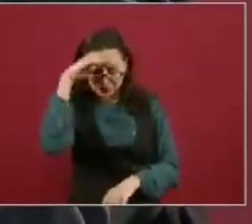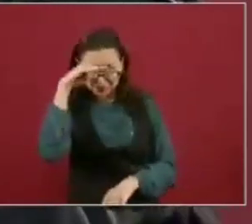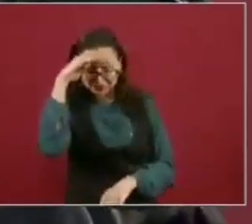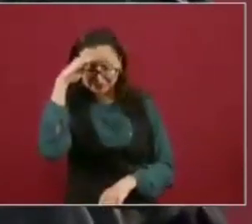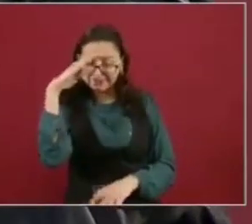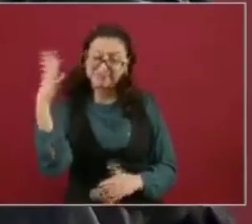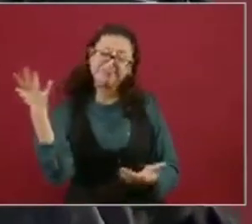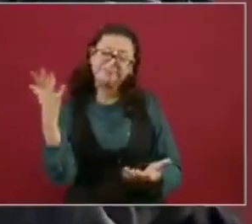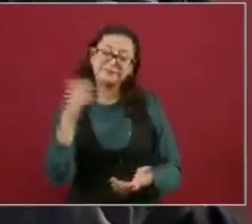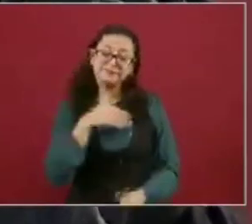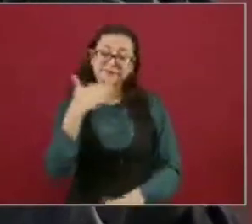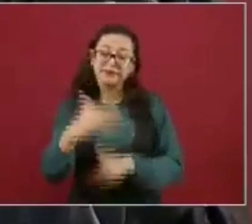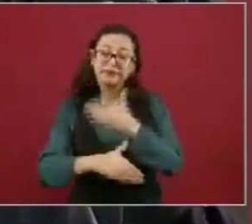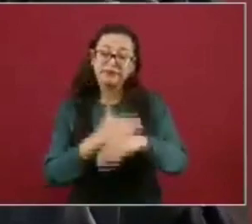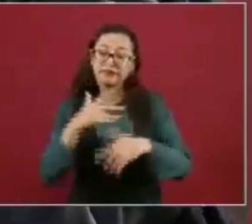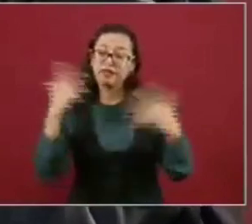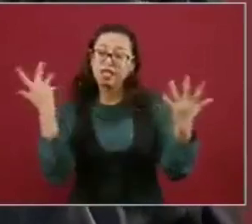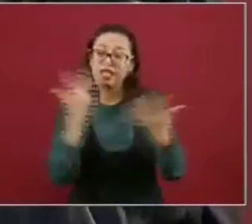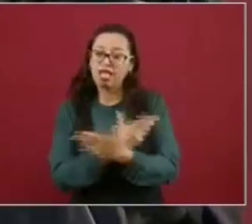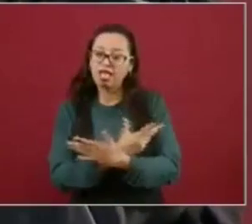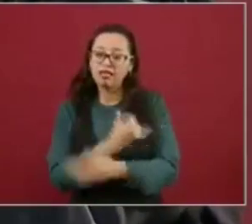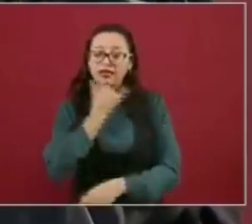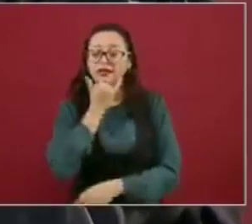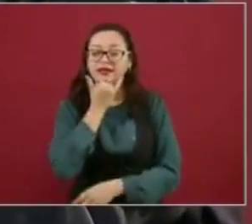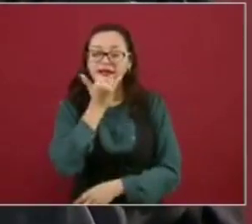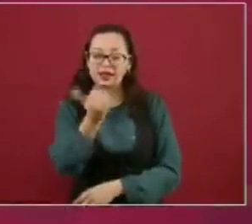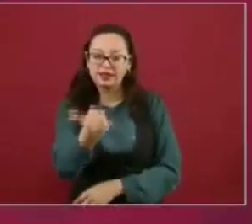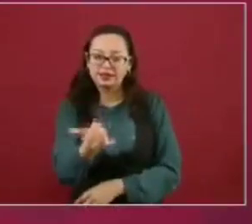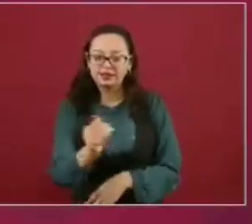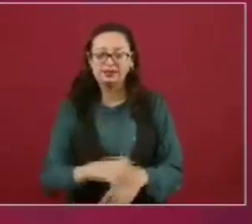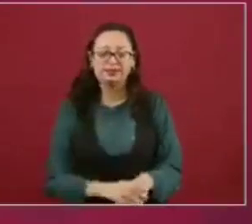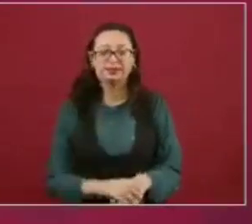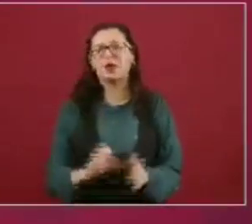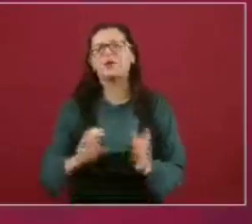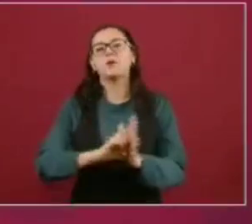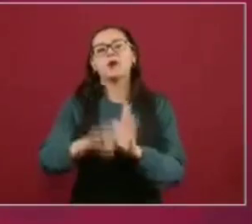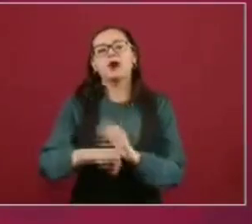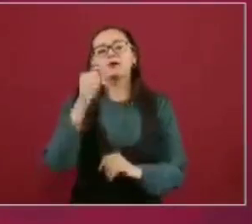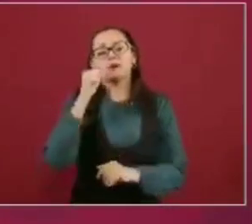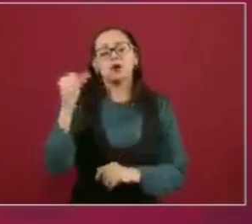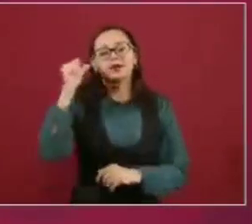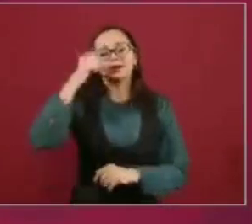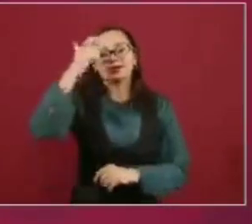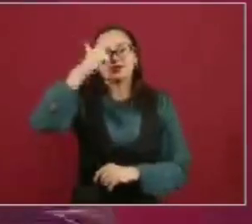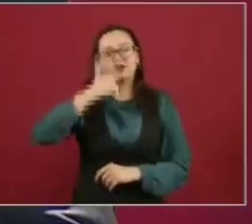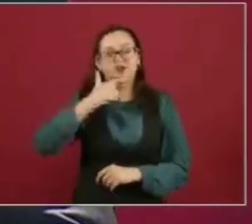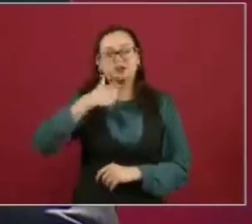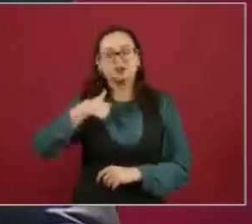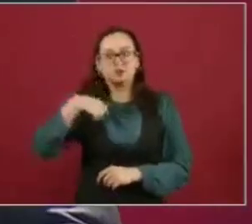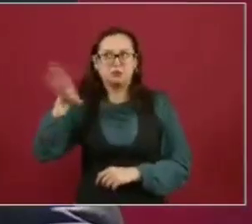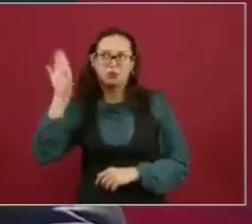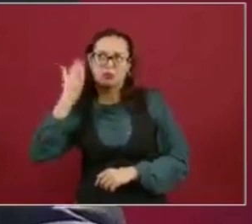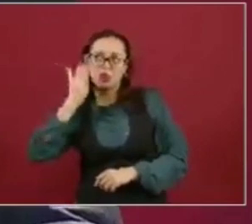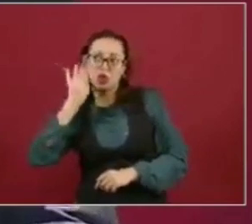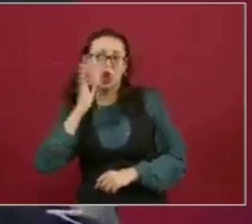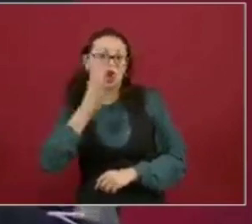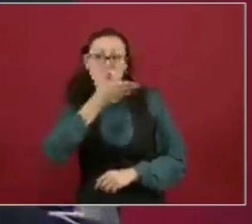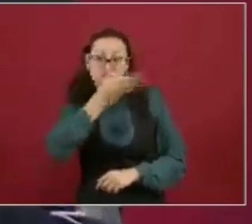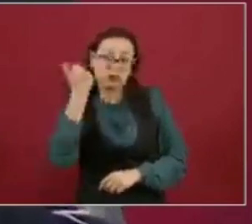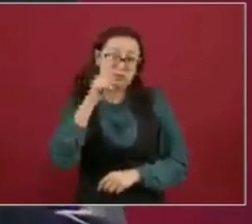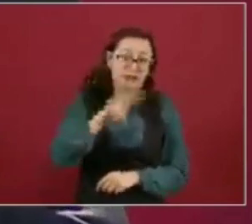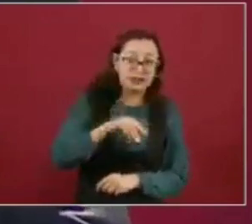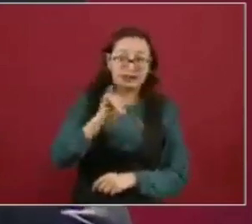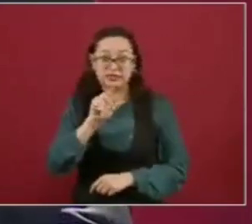se va a equivocar. Anoche, por ejemplo, me enteré, no sé si sea cierto, porque hasta anoche me